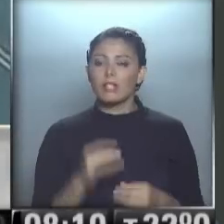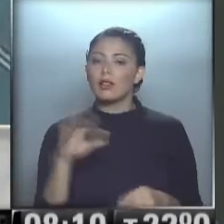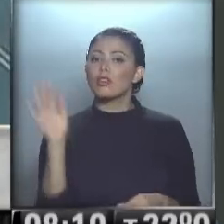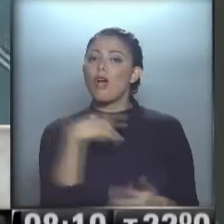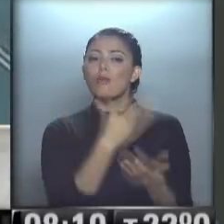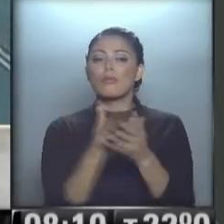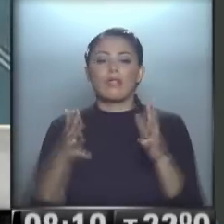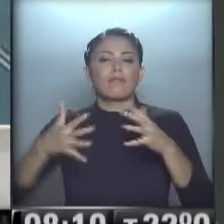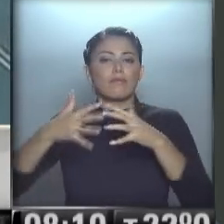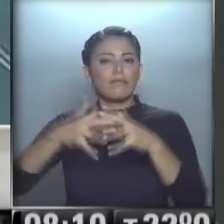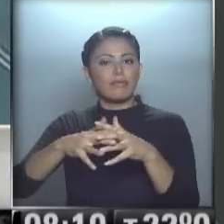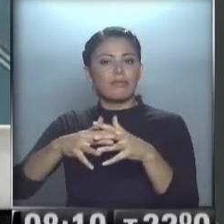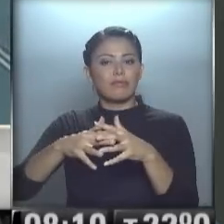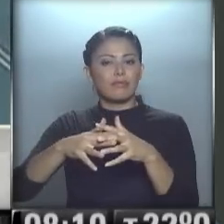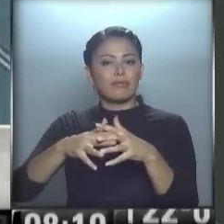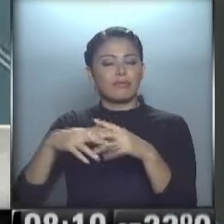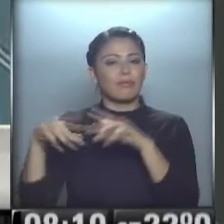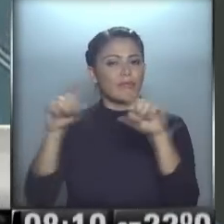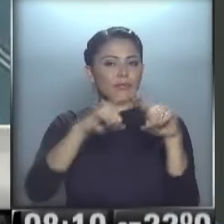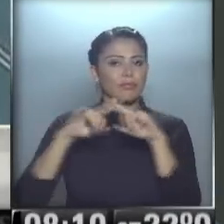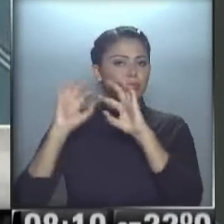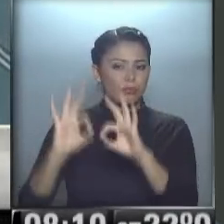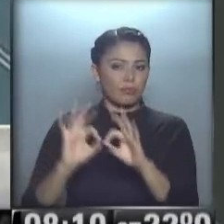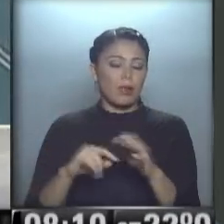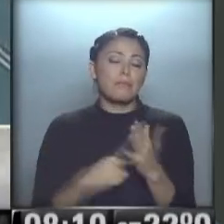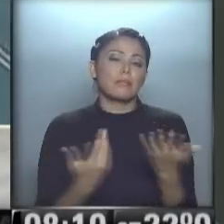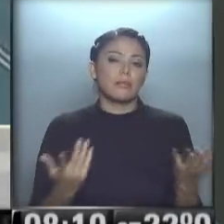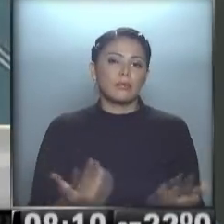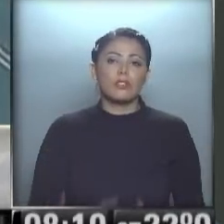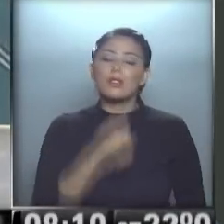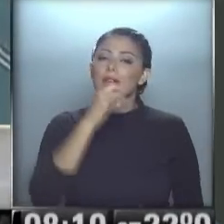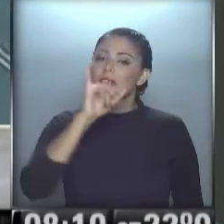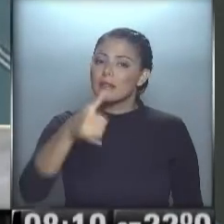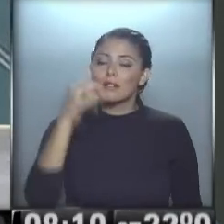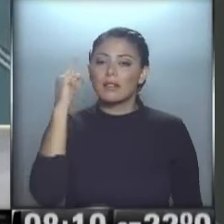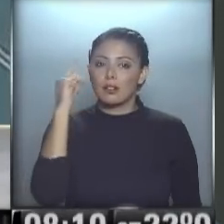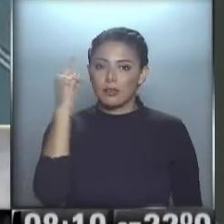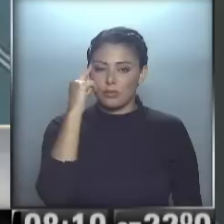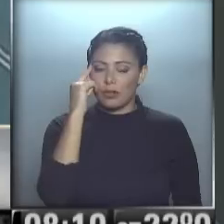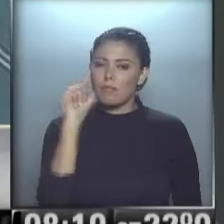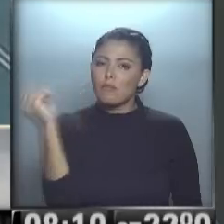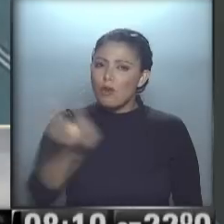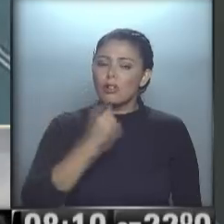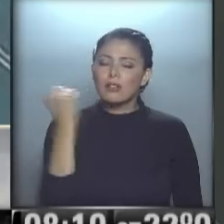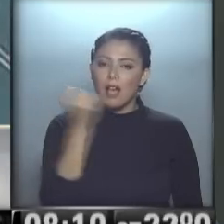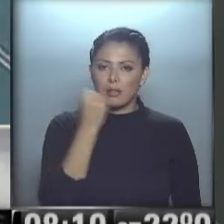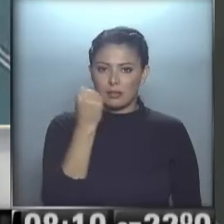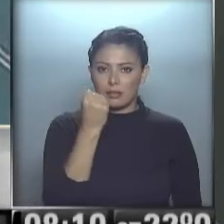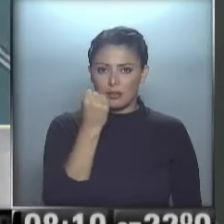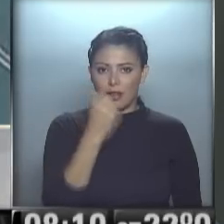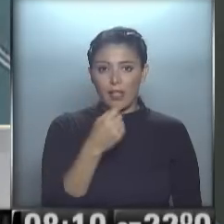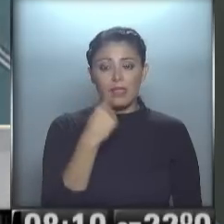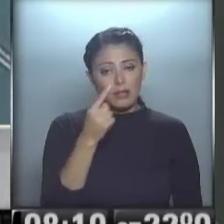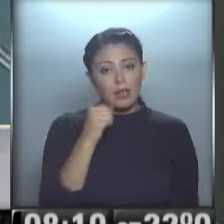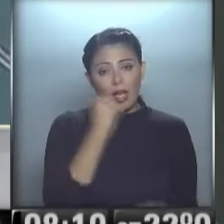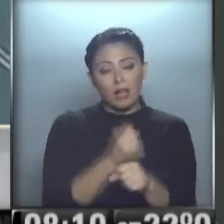las propuestas en forma unívoca entre ambas posiciones pero sí creo que es muy importante destacar los